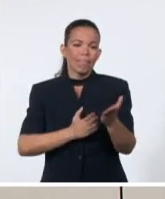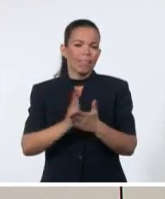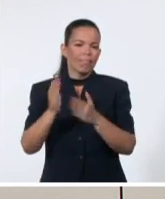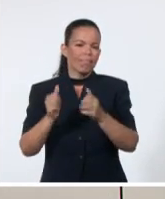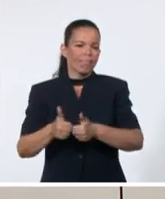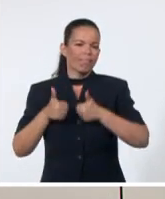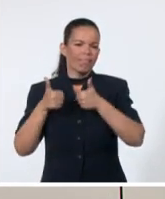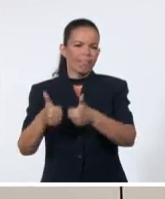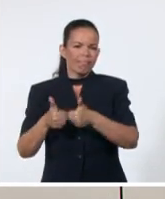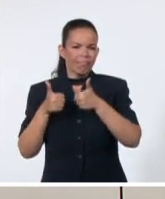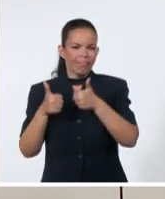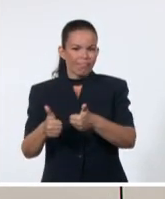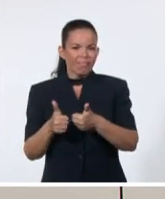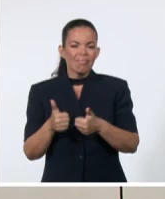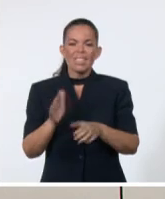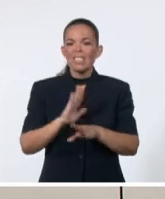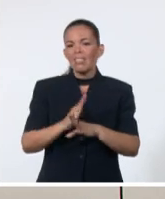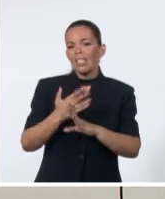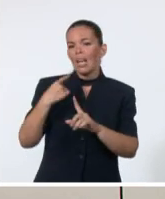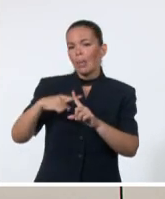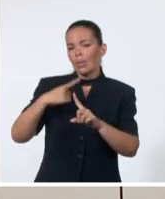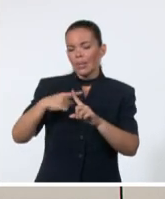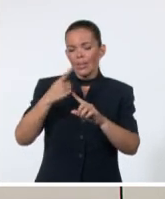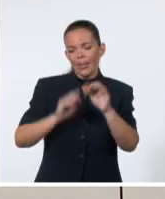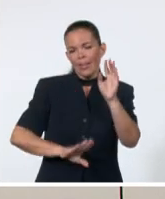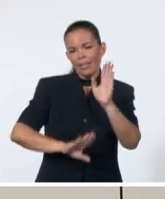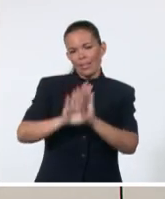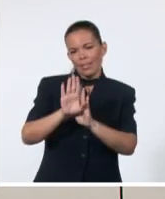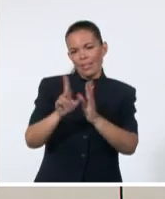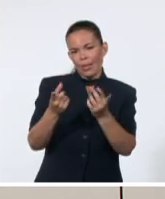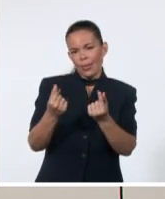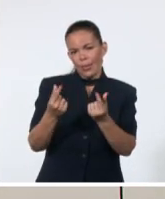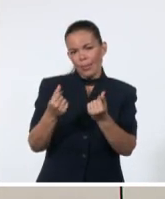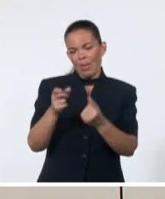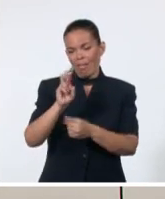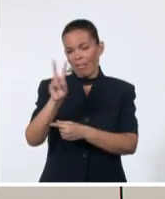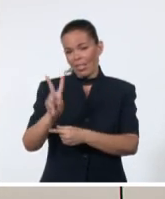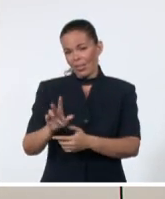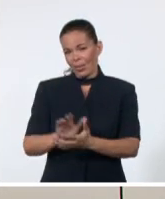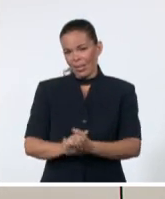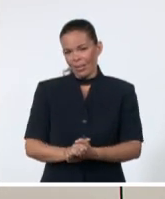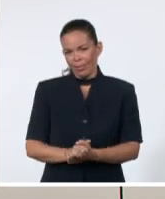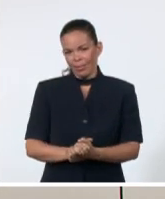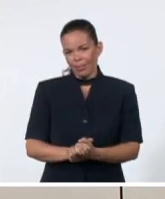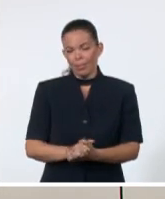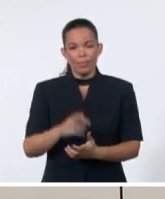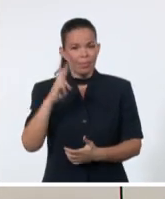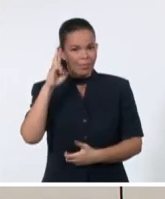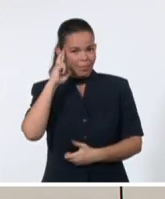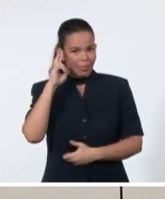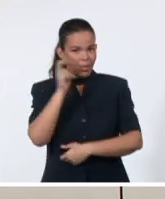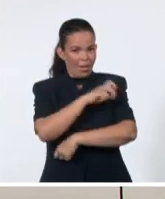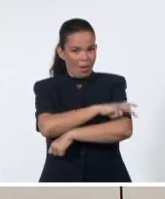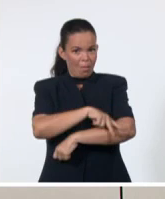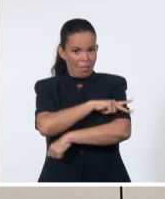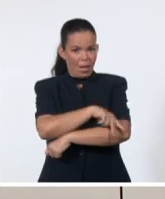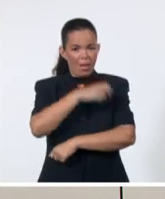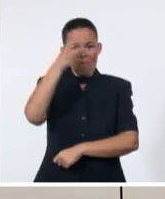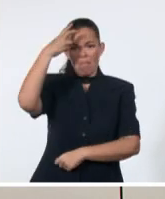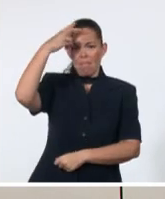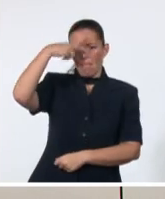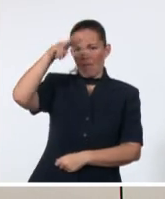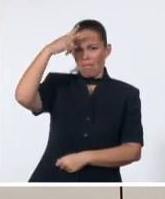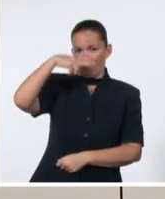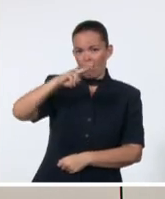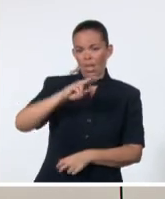repercutirá positivamente en la economía de la nación bolivariana. Los acuerdos en México apuntalan lo logrado por el gobierno de